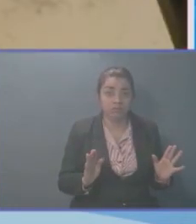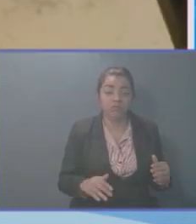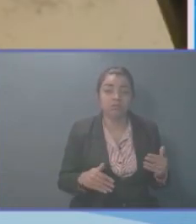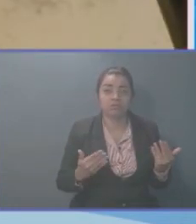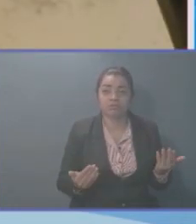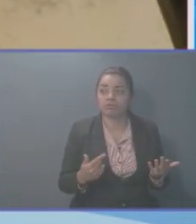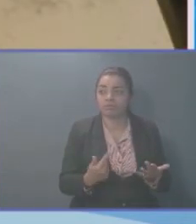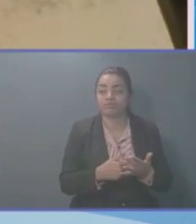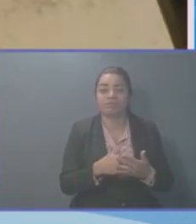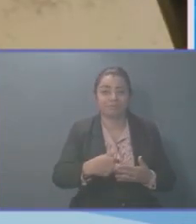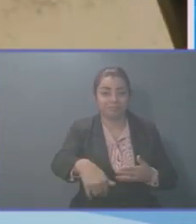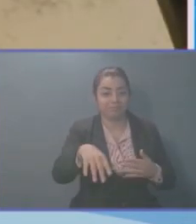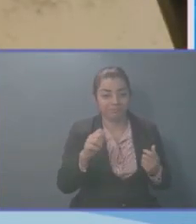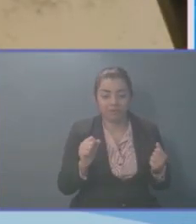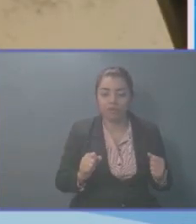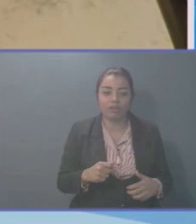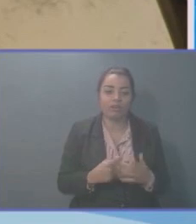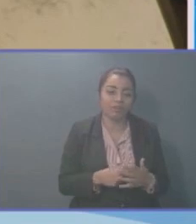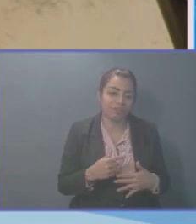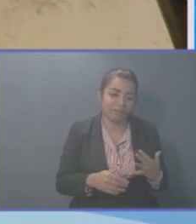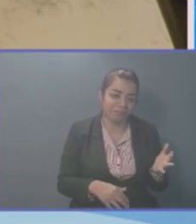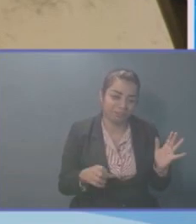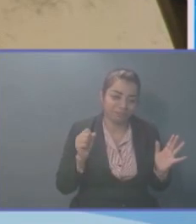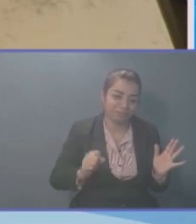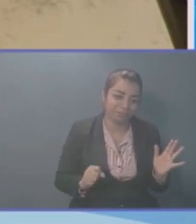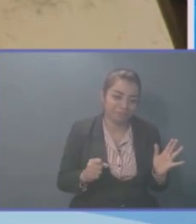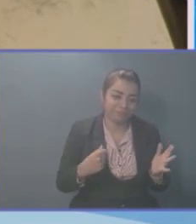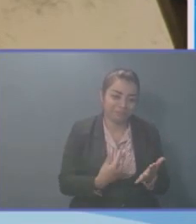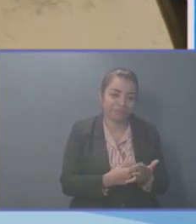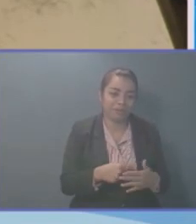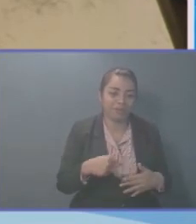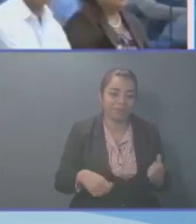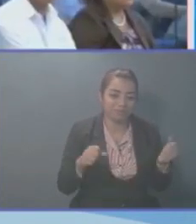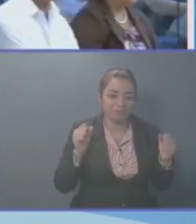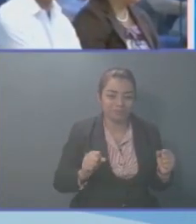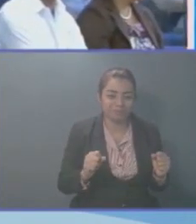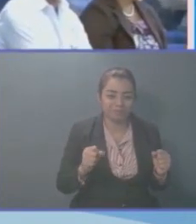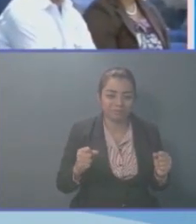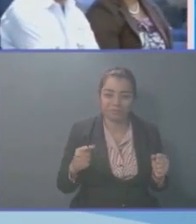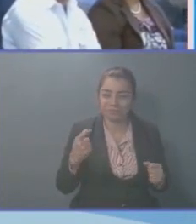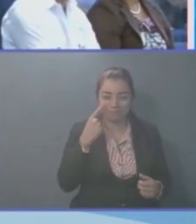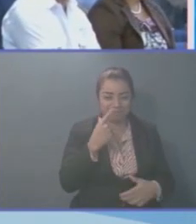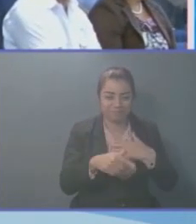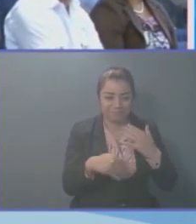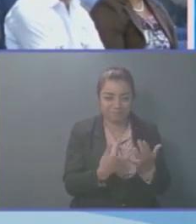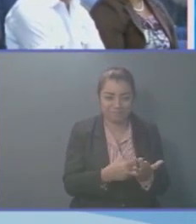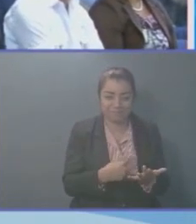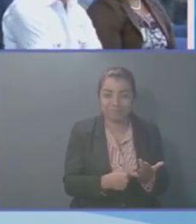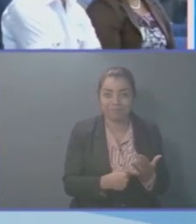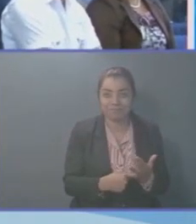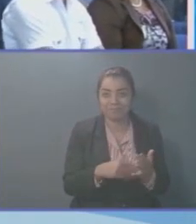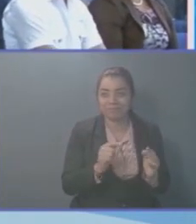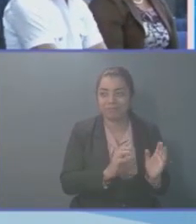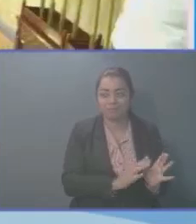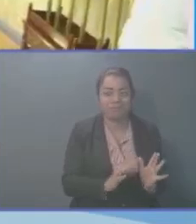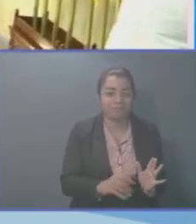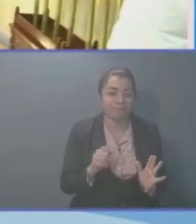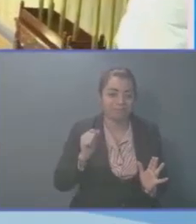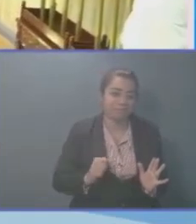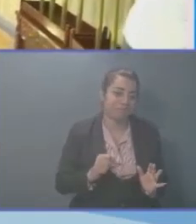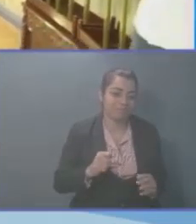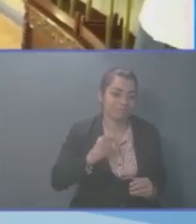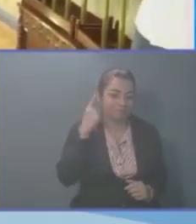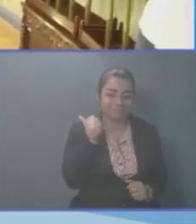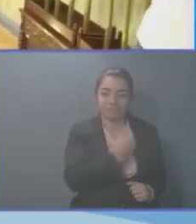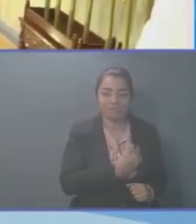era tomar control de la Asamblea Legislativa con el fin de tener, y lo dijo así el mismo presidente el